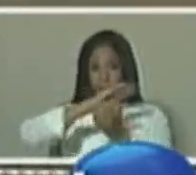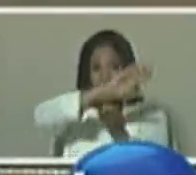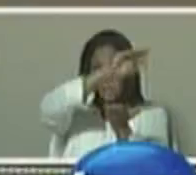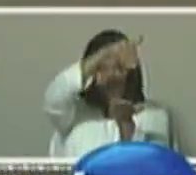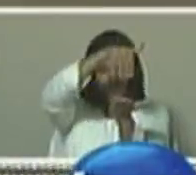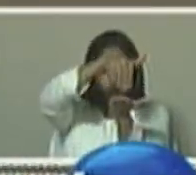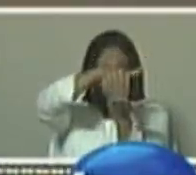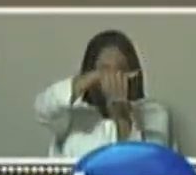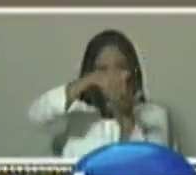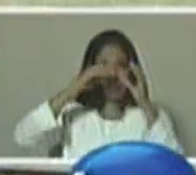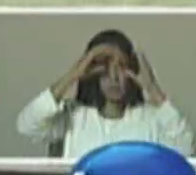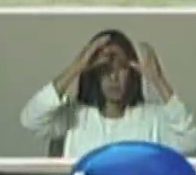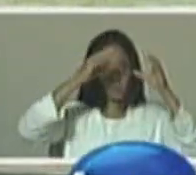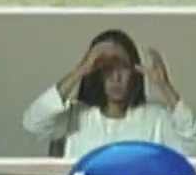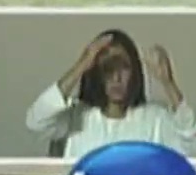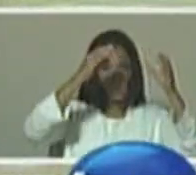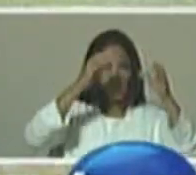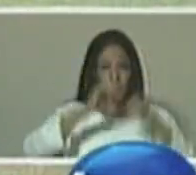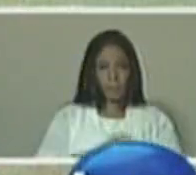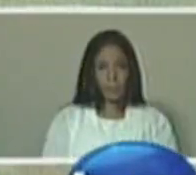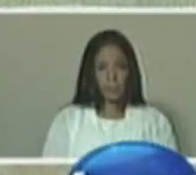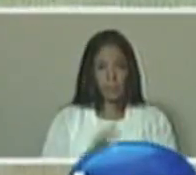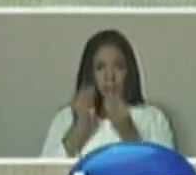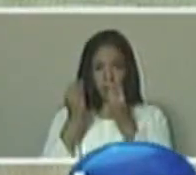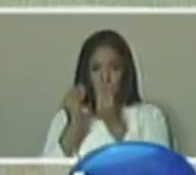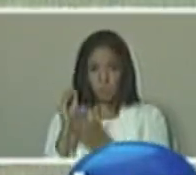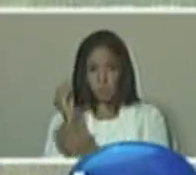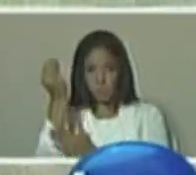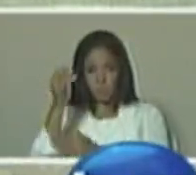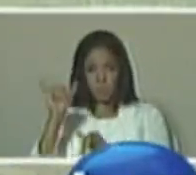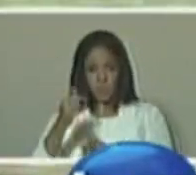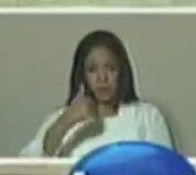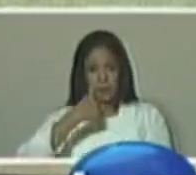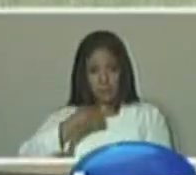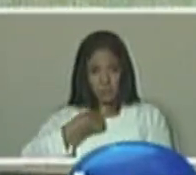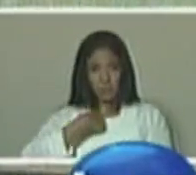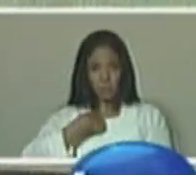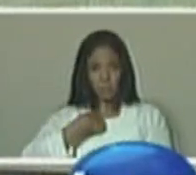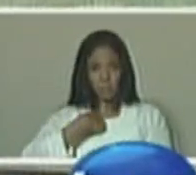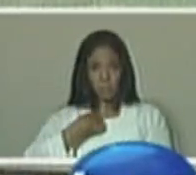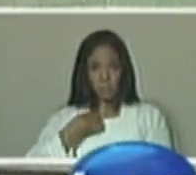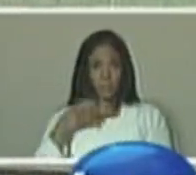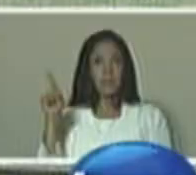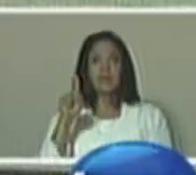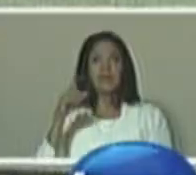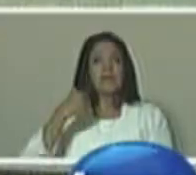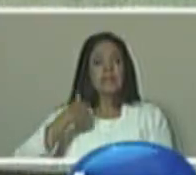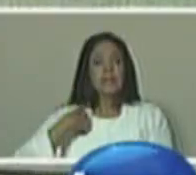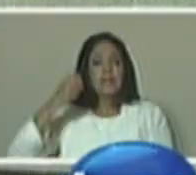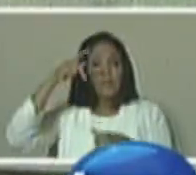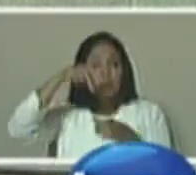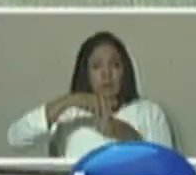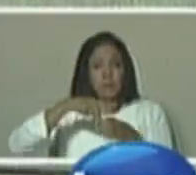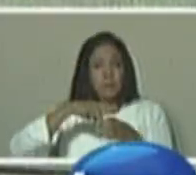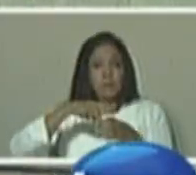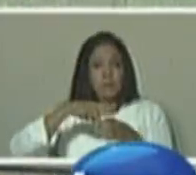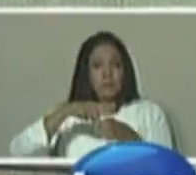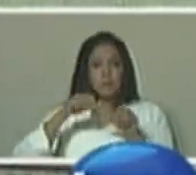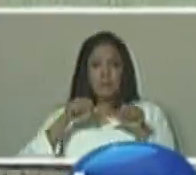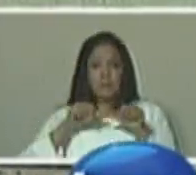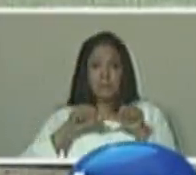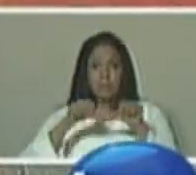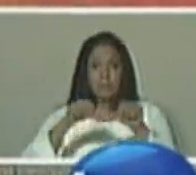centro cultural, porque hay muchos jóvenes como yo que no han tenido la oportunidad de salir